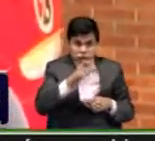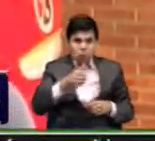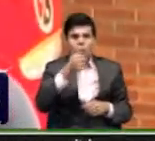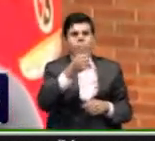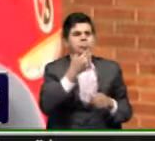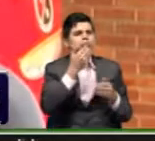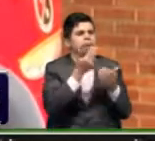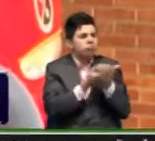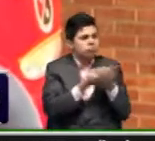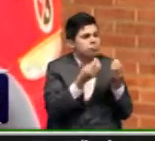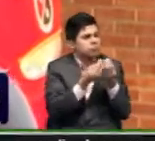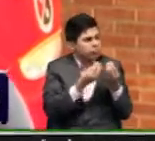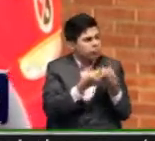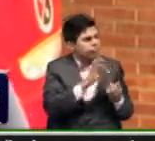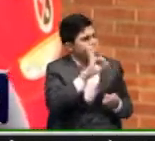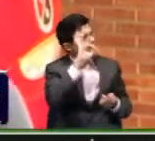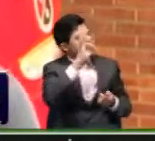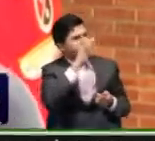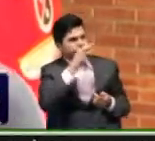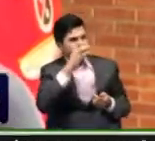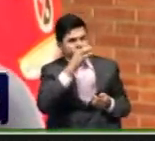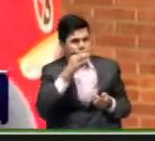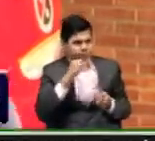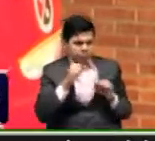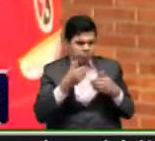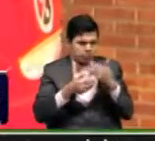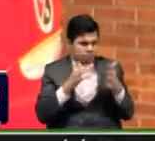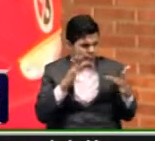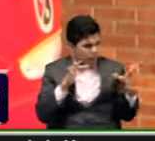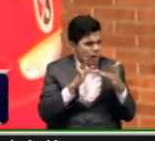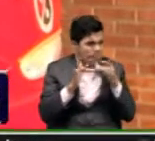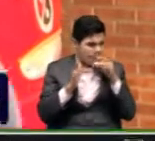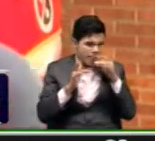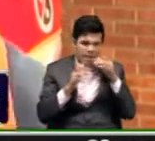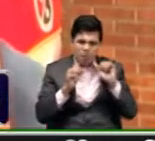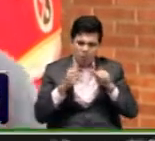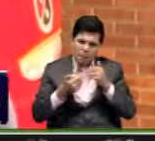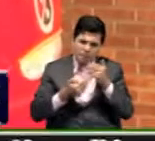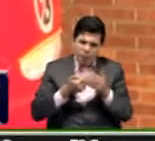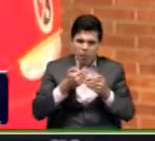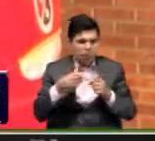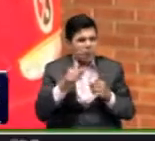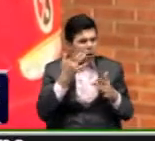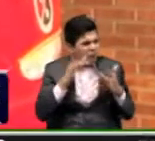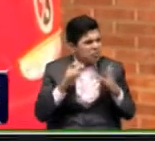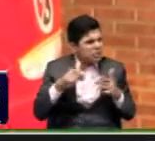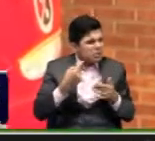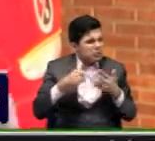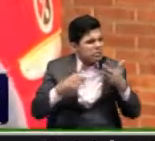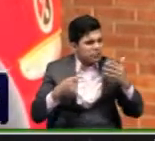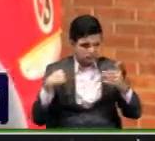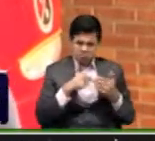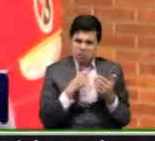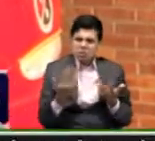compañeros. Esperar poderme acoplar más rápido hacia lo que ellos quieren y hacia lo que queremos